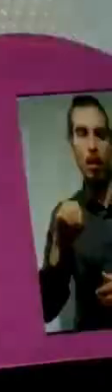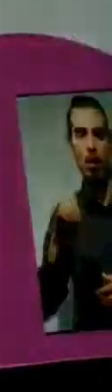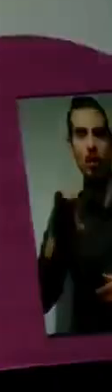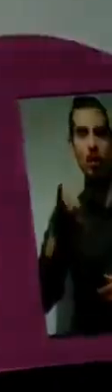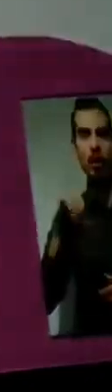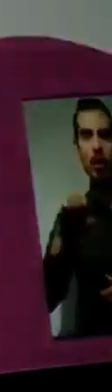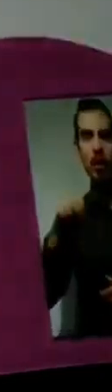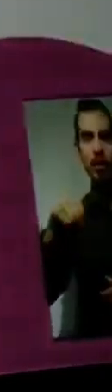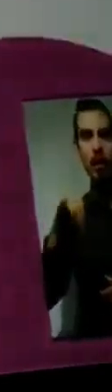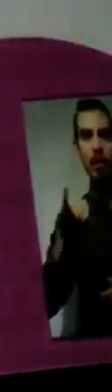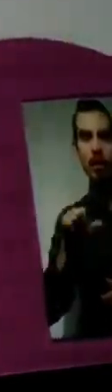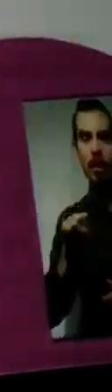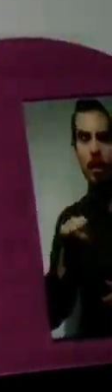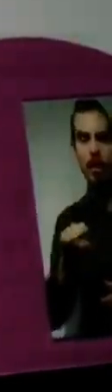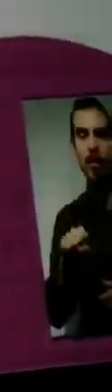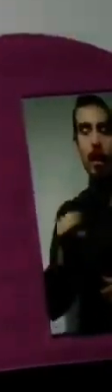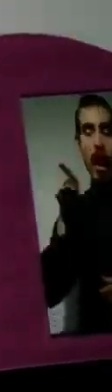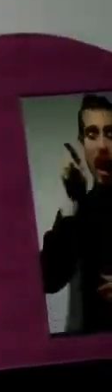CU.